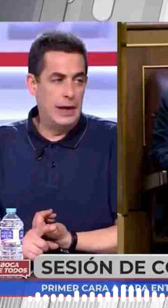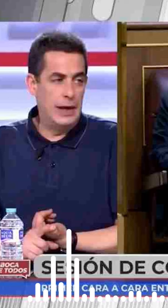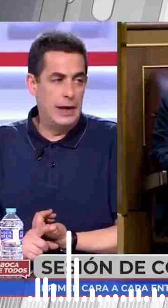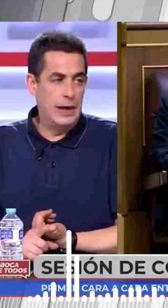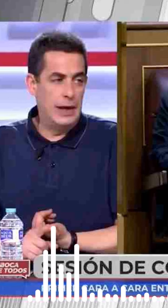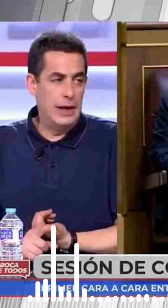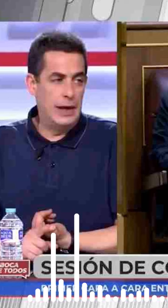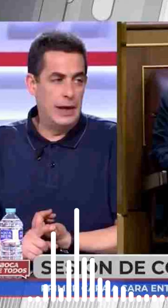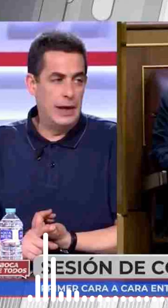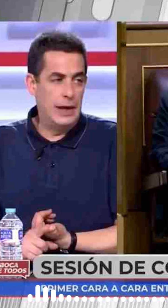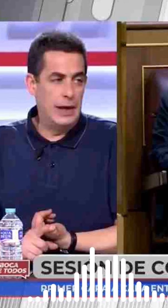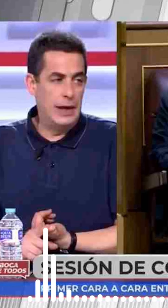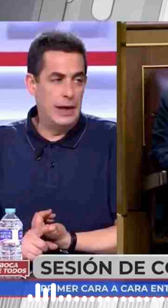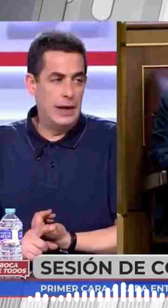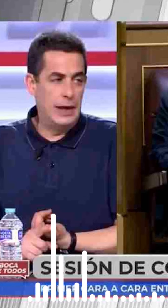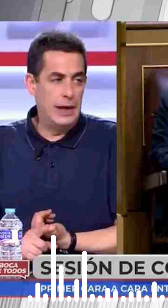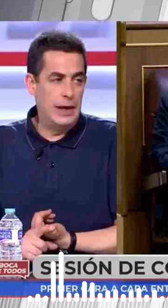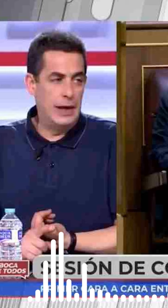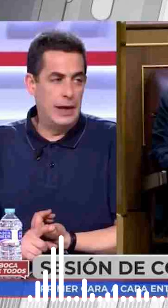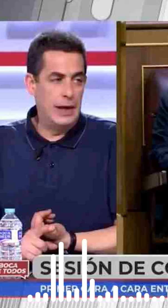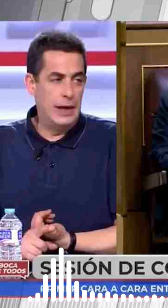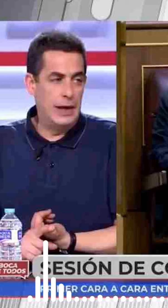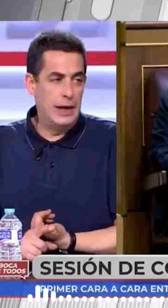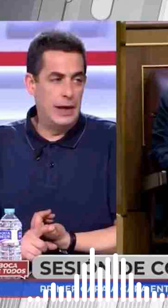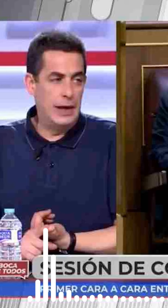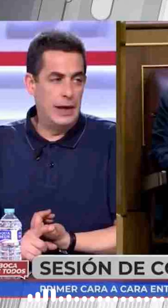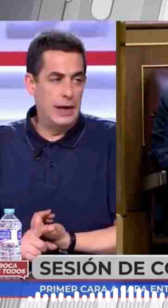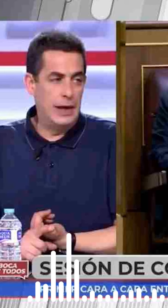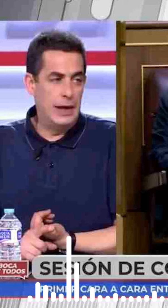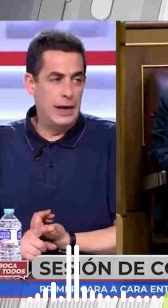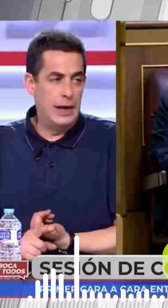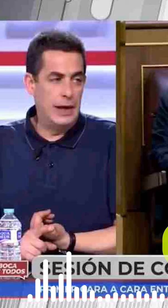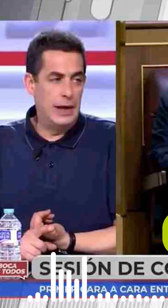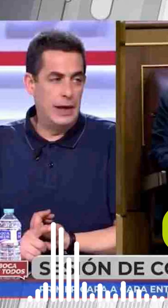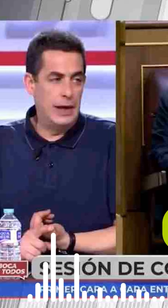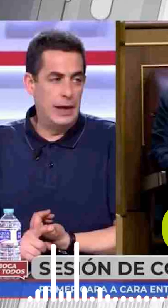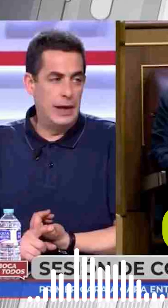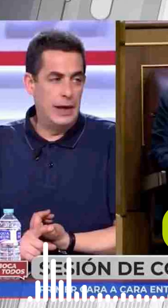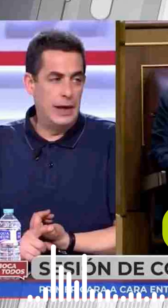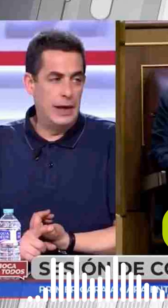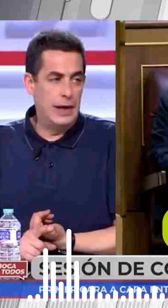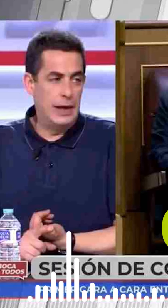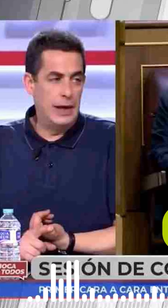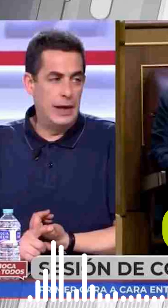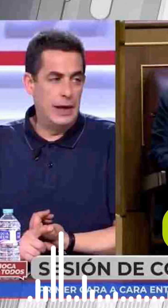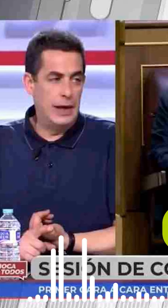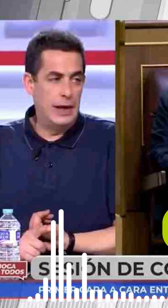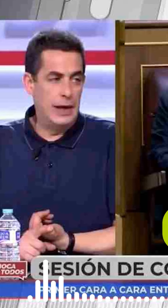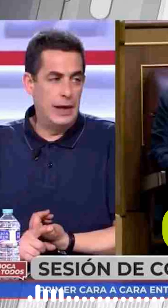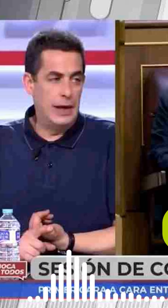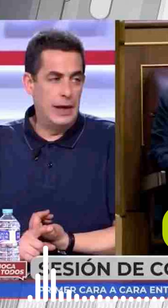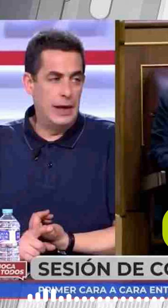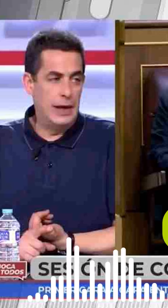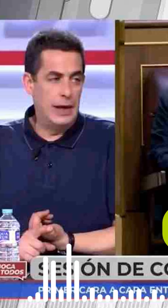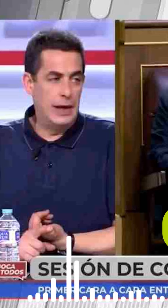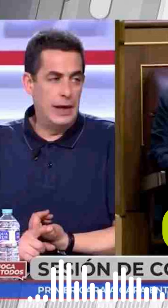explica nada, que está en los juzgados, en la Fiscalía Europea, que no se ve concernido por el resultado de las elecciones, que se salta todos los controles democráticos,